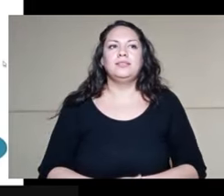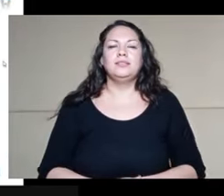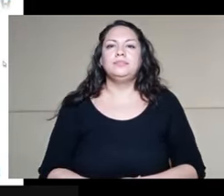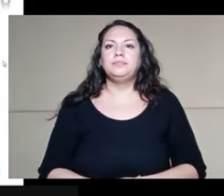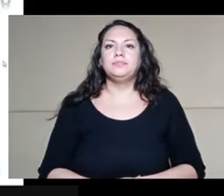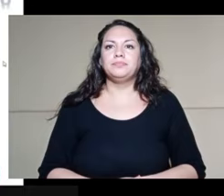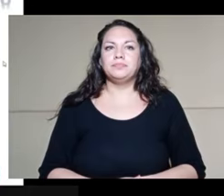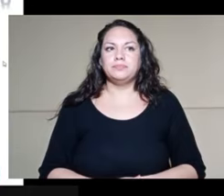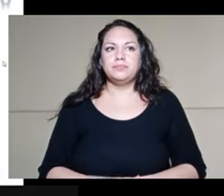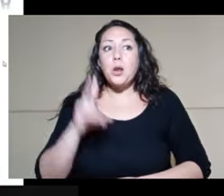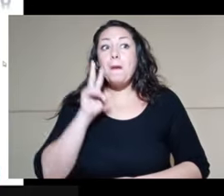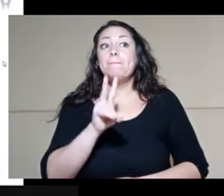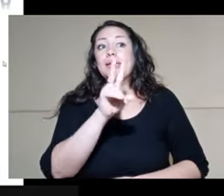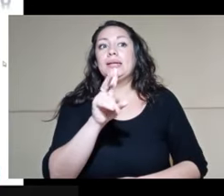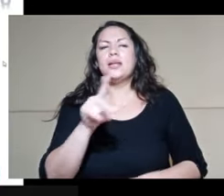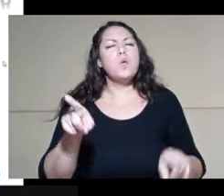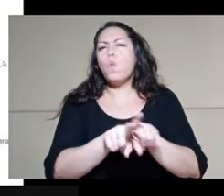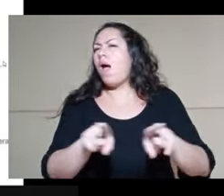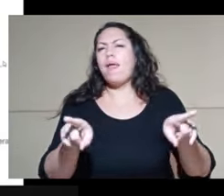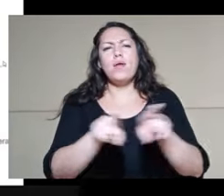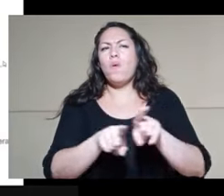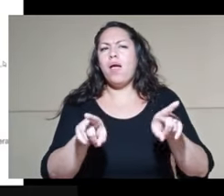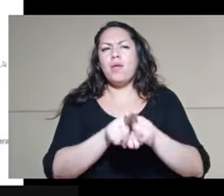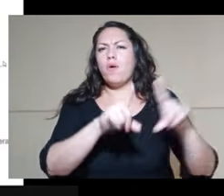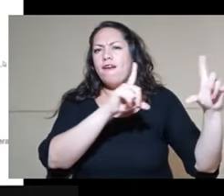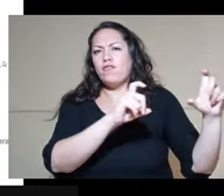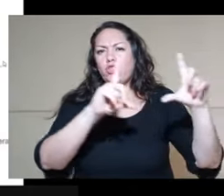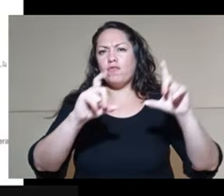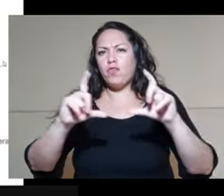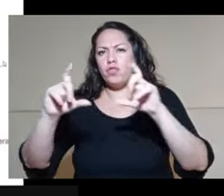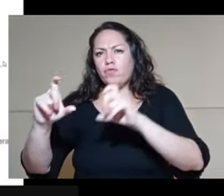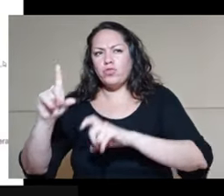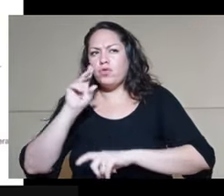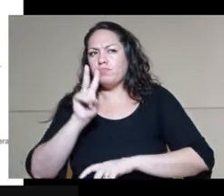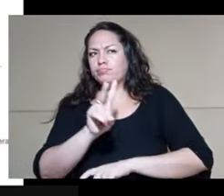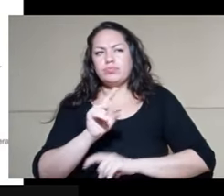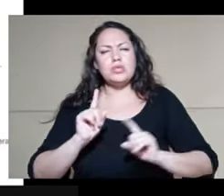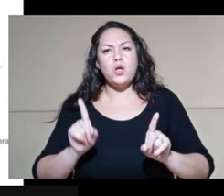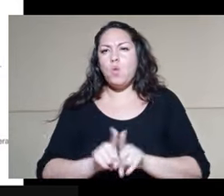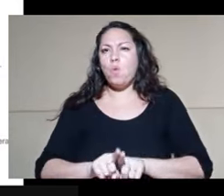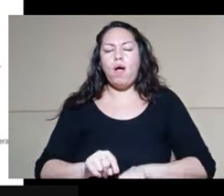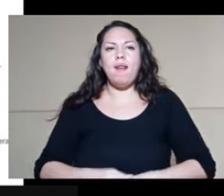Sí, Sí, profe. profe. Bien. Bien, fíjense acá también lo mismo.